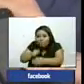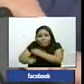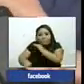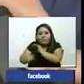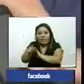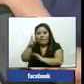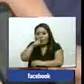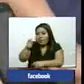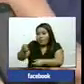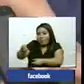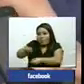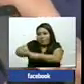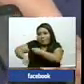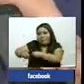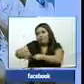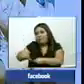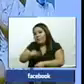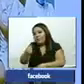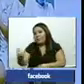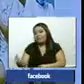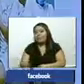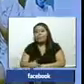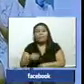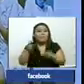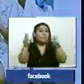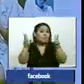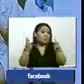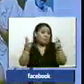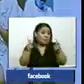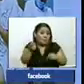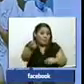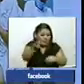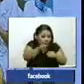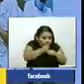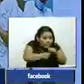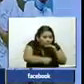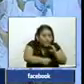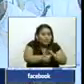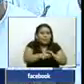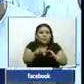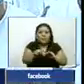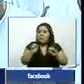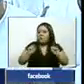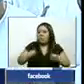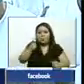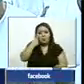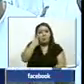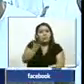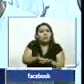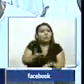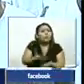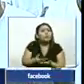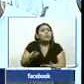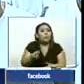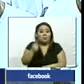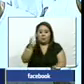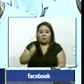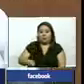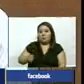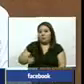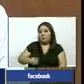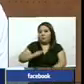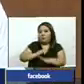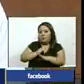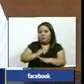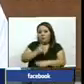y es un negocio para ellos y para otras personas. El supuesto lavado de dinero que ahí se realizó no se puede determinar, sostiene la defensa de un